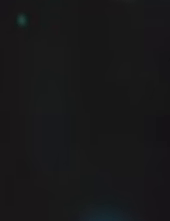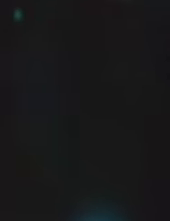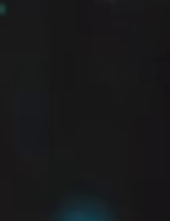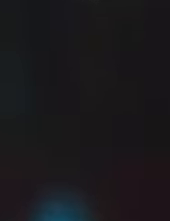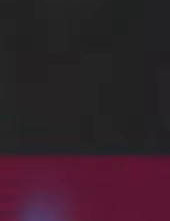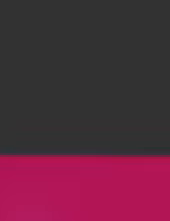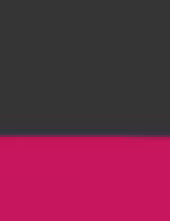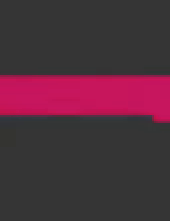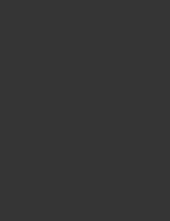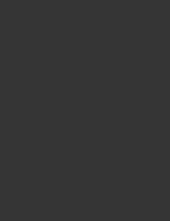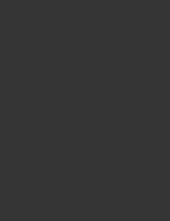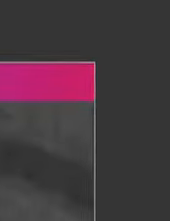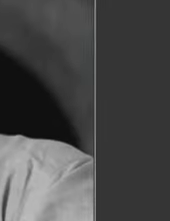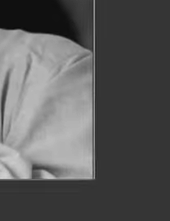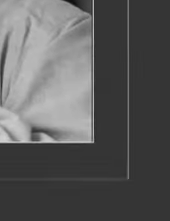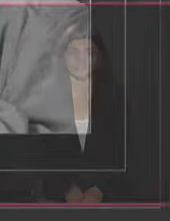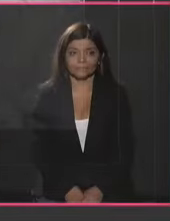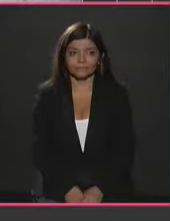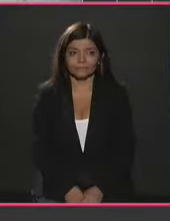grilly